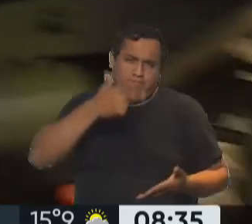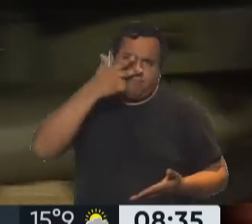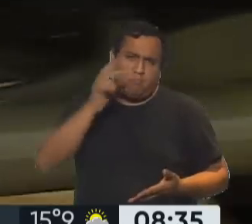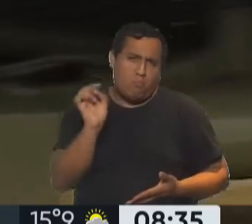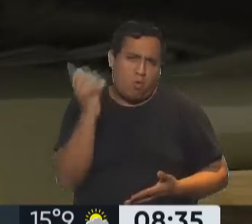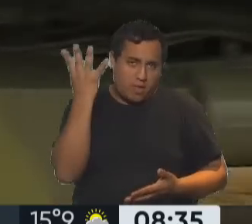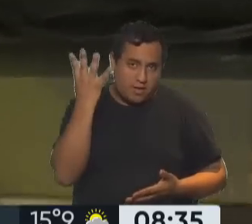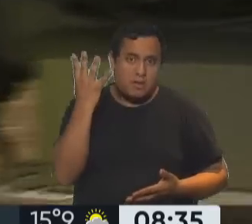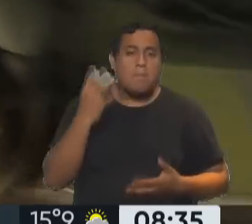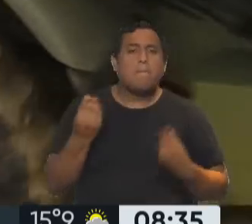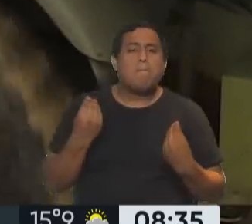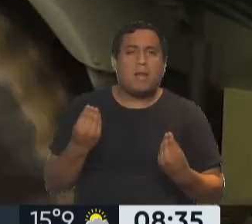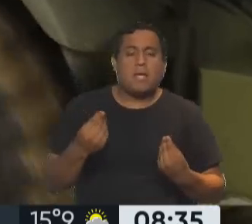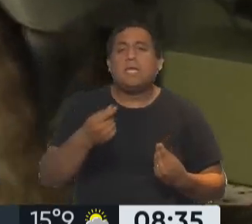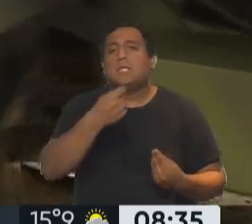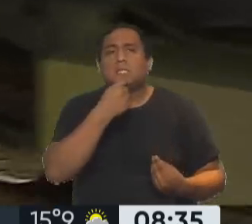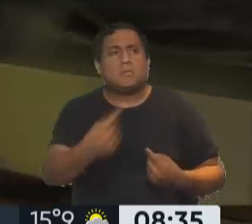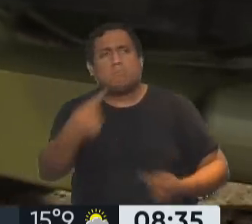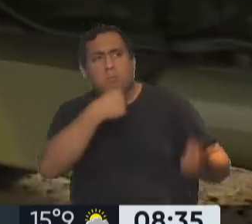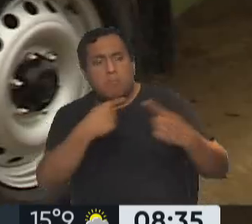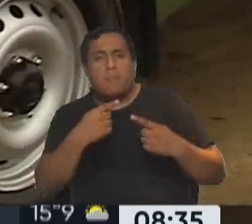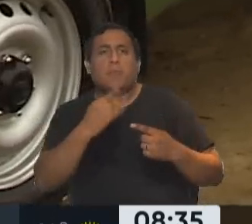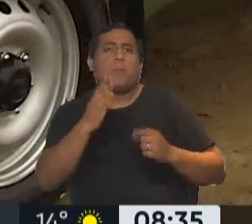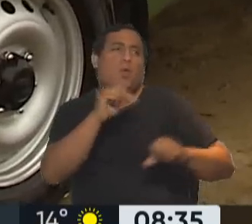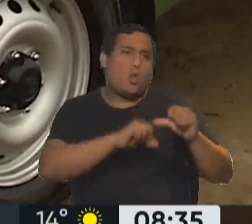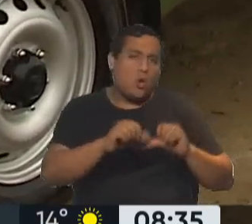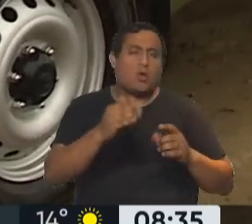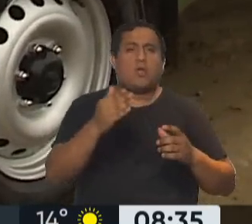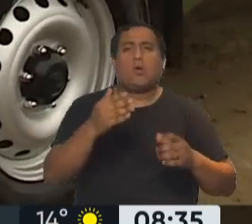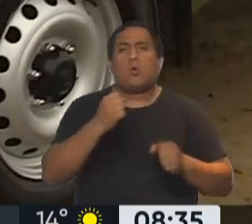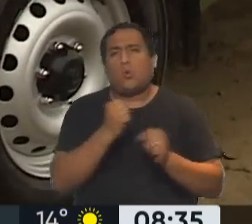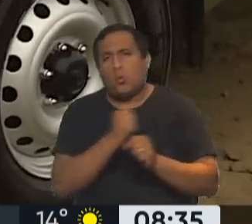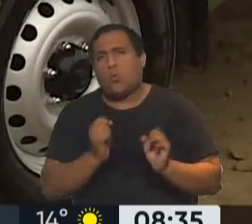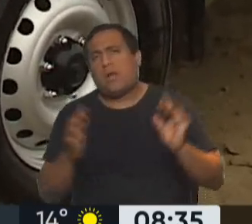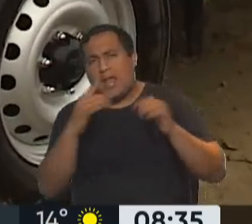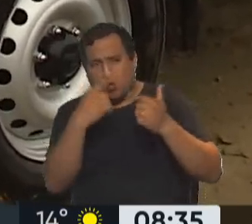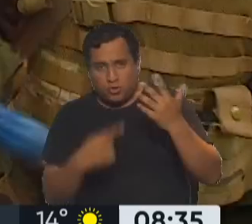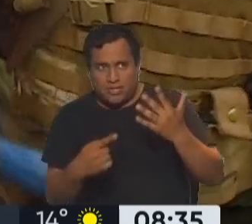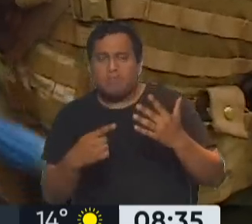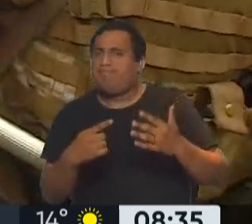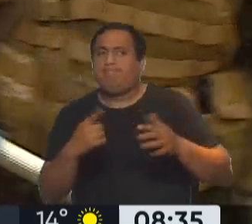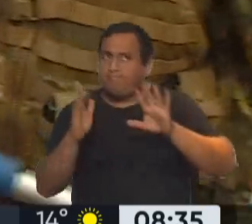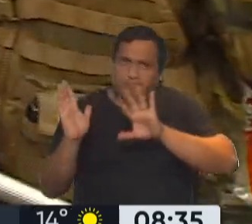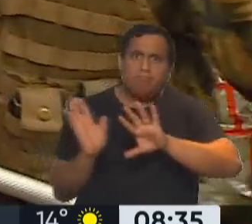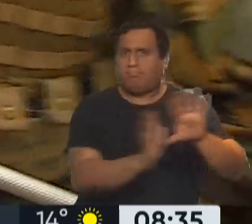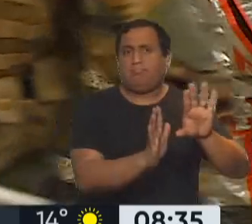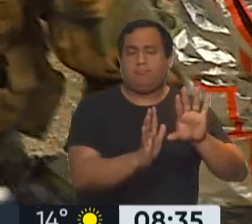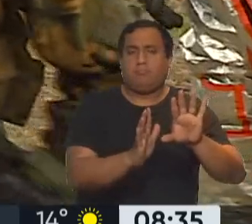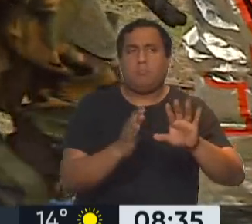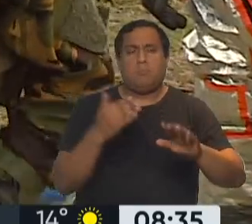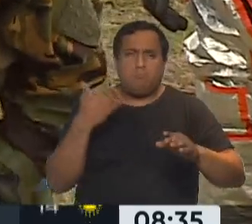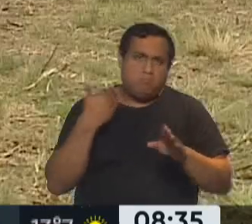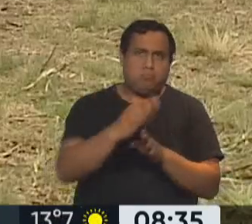justamente para repeler ataques de este tipo. Aquí nos están mostrando cómo es la operación.